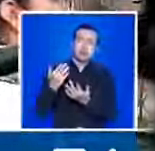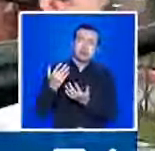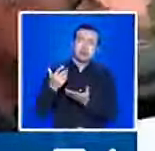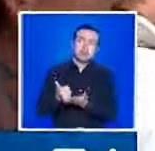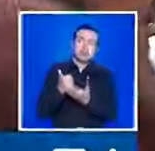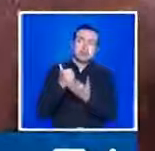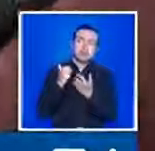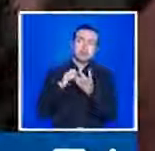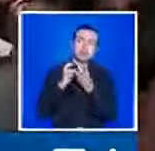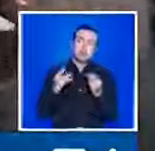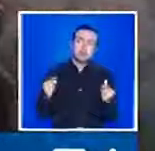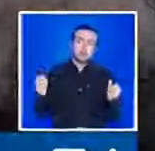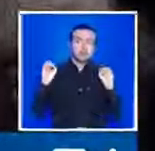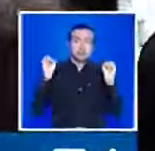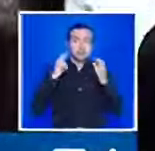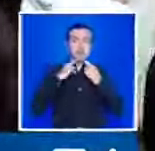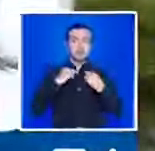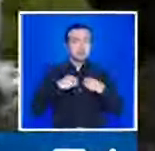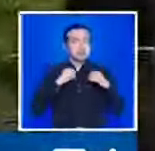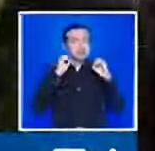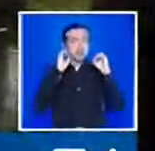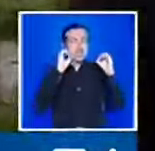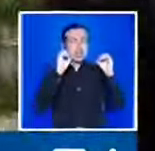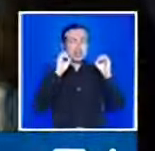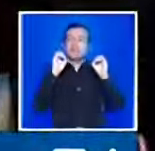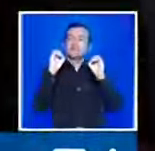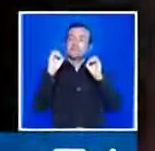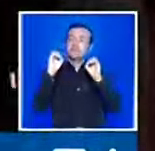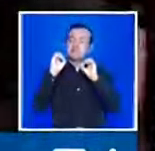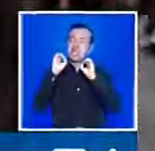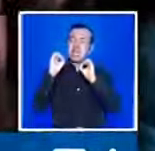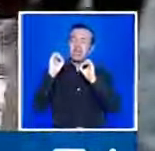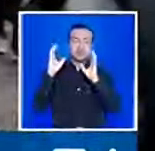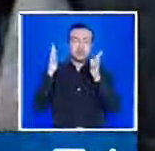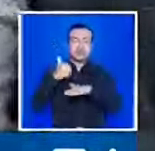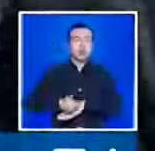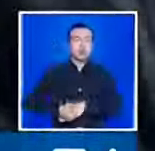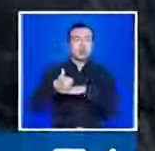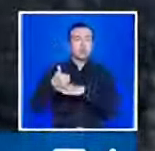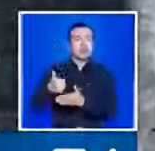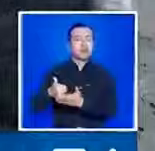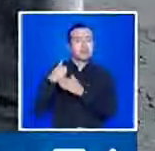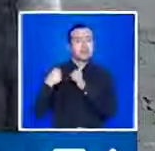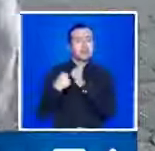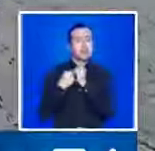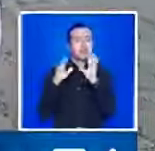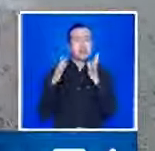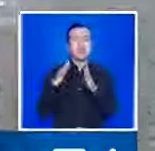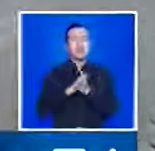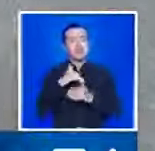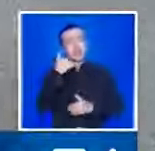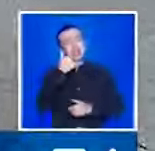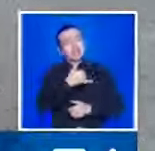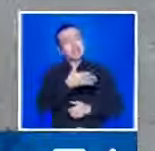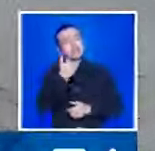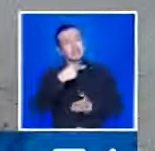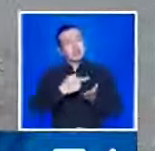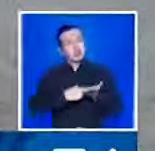han dado una respuesta a las autoridades? No hay respuesta de parte de las autoridades. Las autoridades solo nos llaman